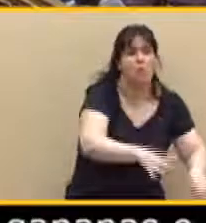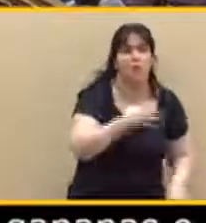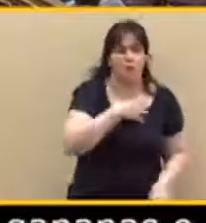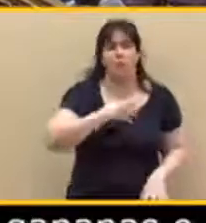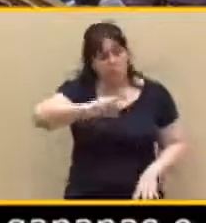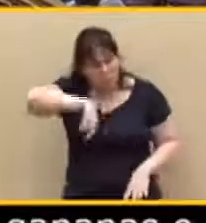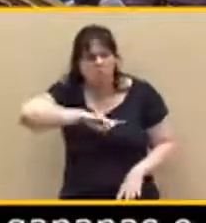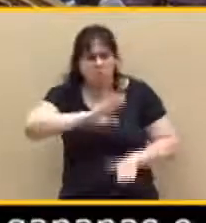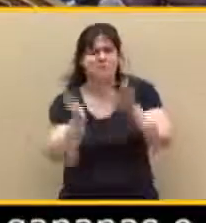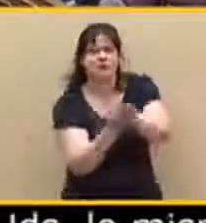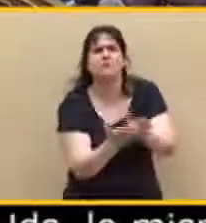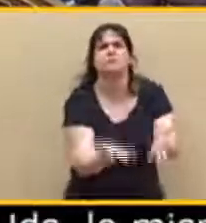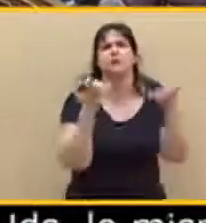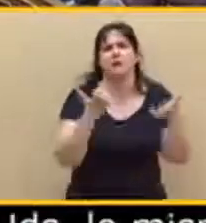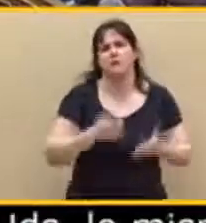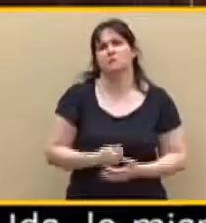y ganadas.